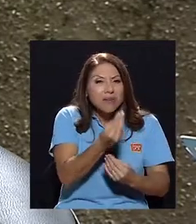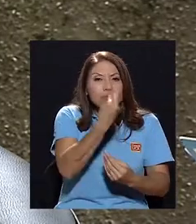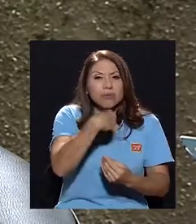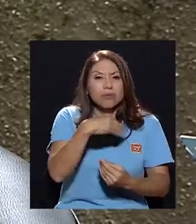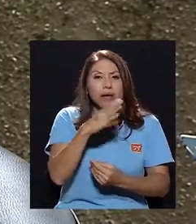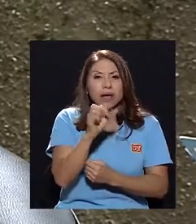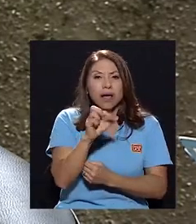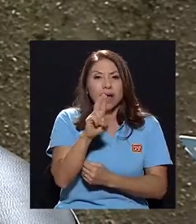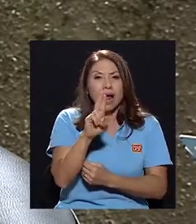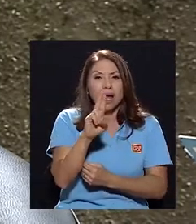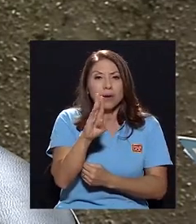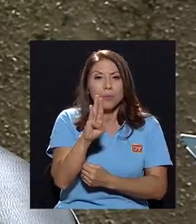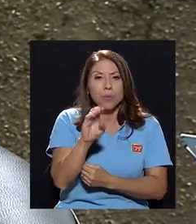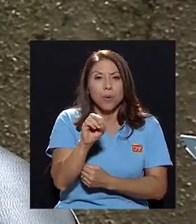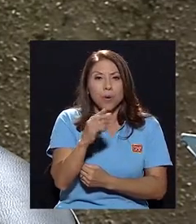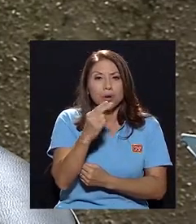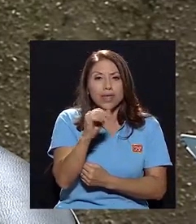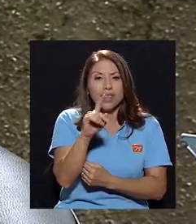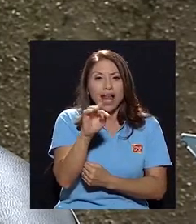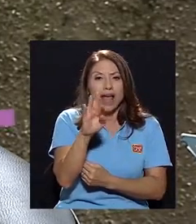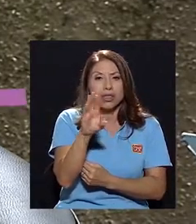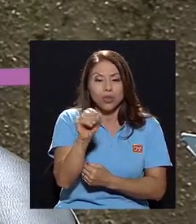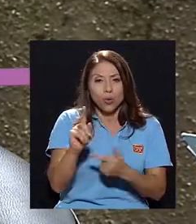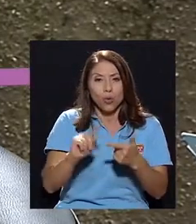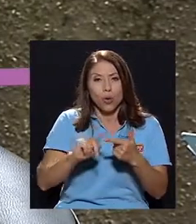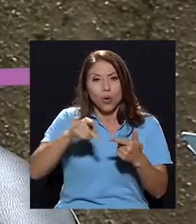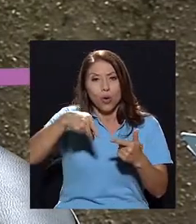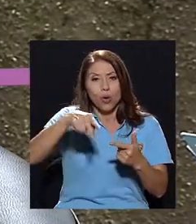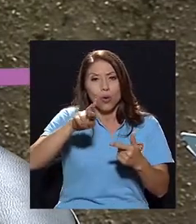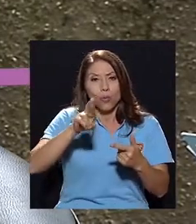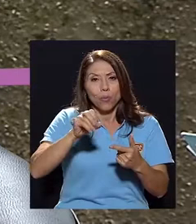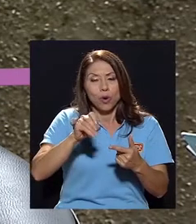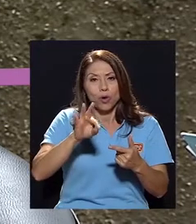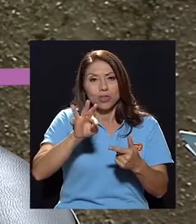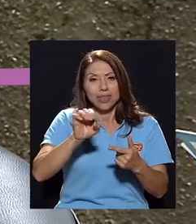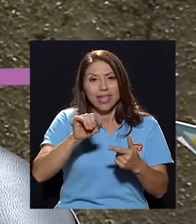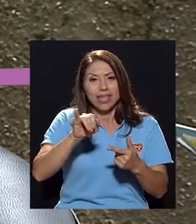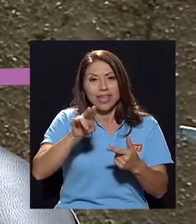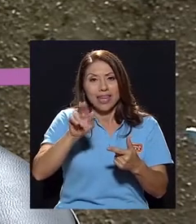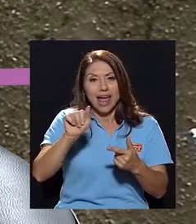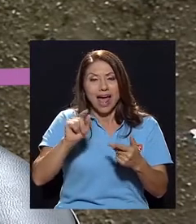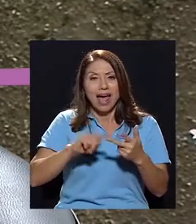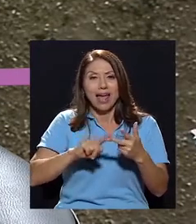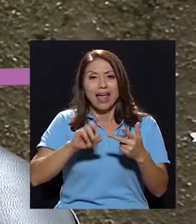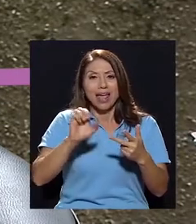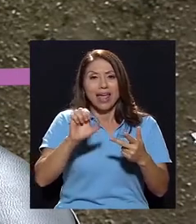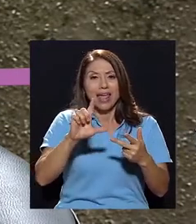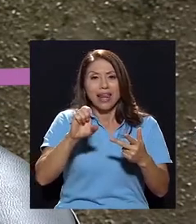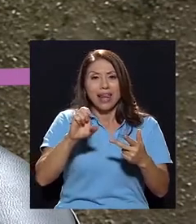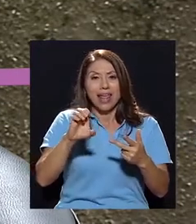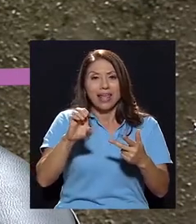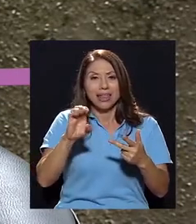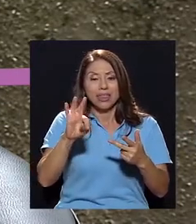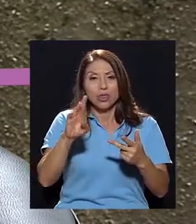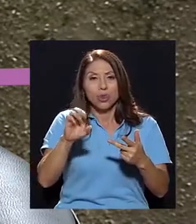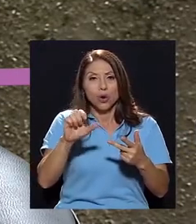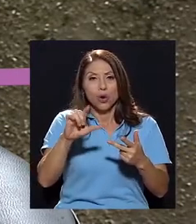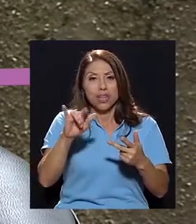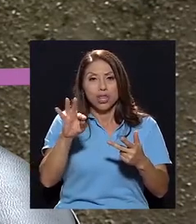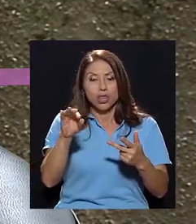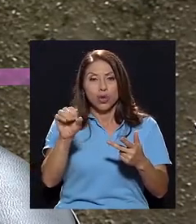y ojalá consumir algo de proteína y también electrolitos. Entonces, si uno puede, digamos,